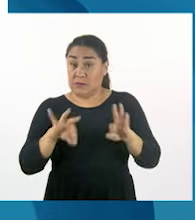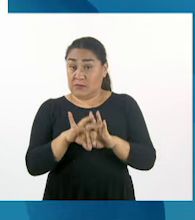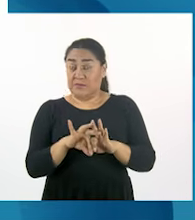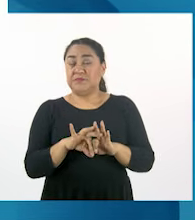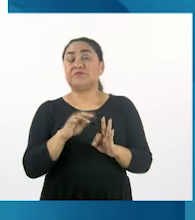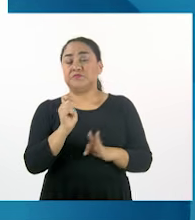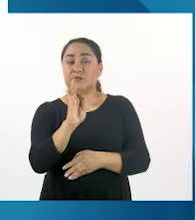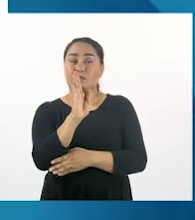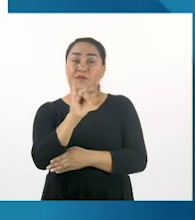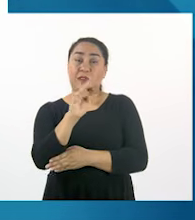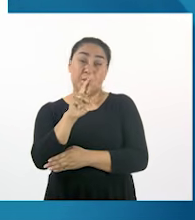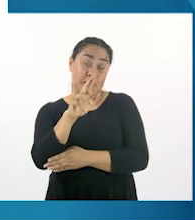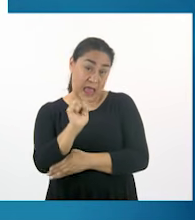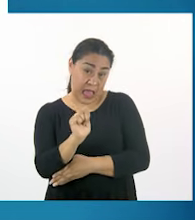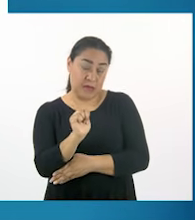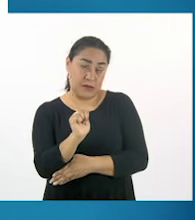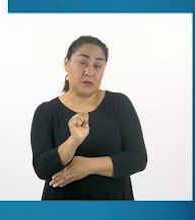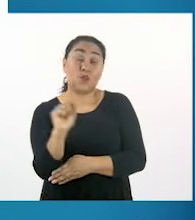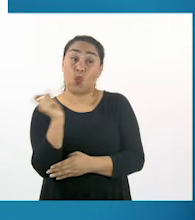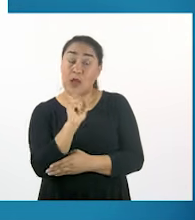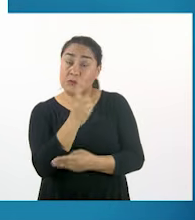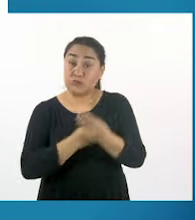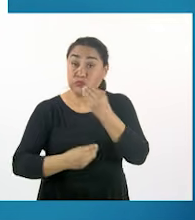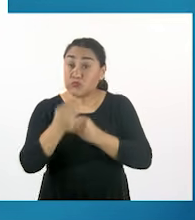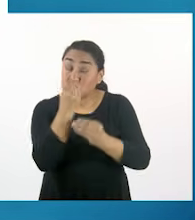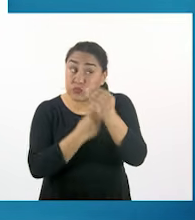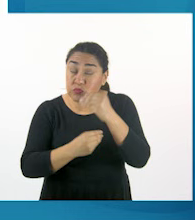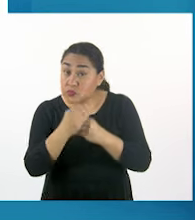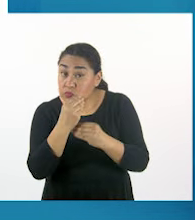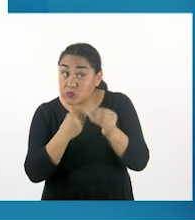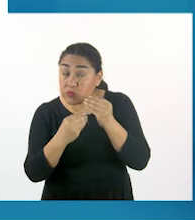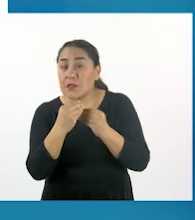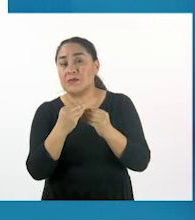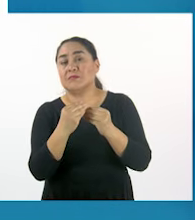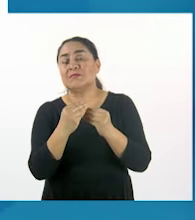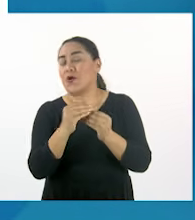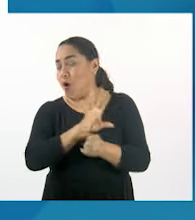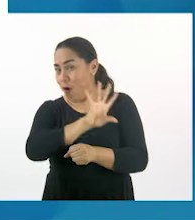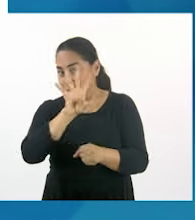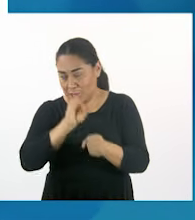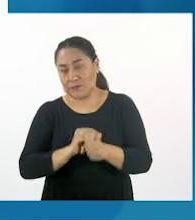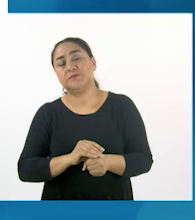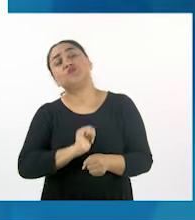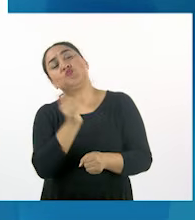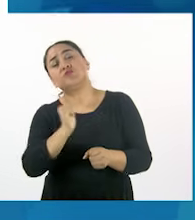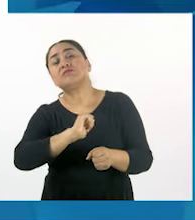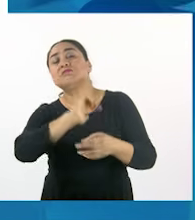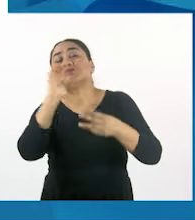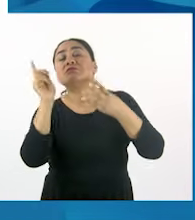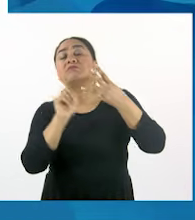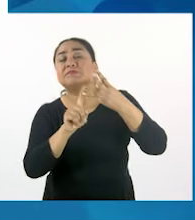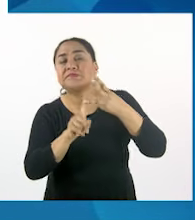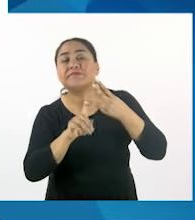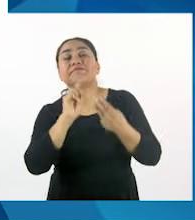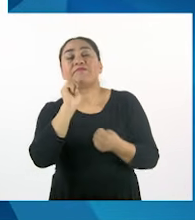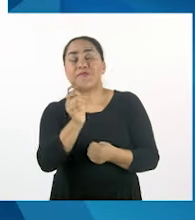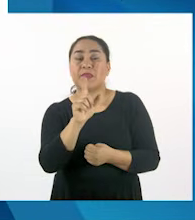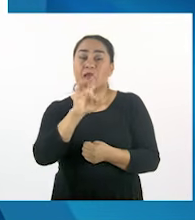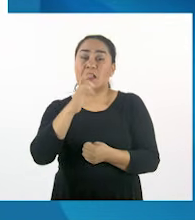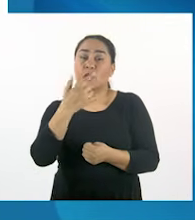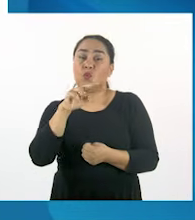fibra cuando se consume de manera entera. Y por último, tenemos el de